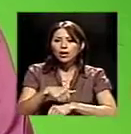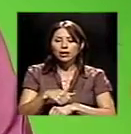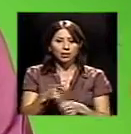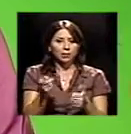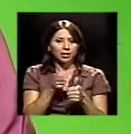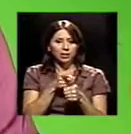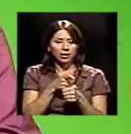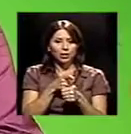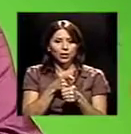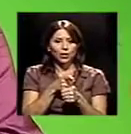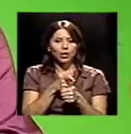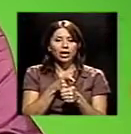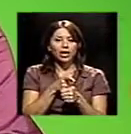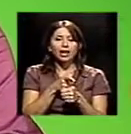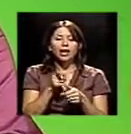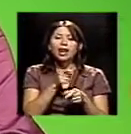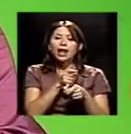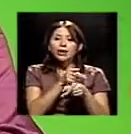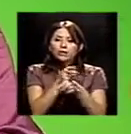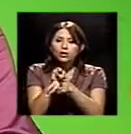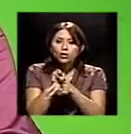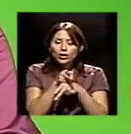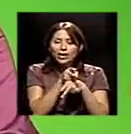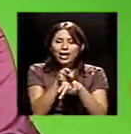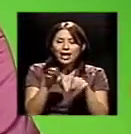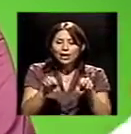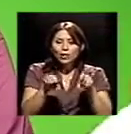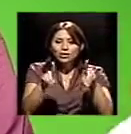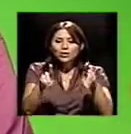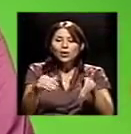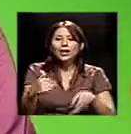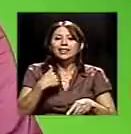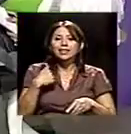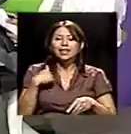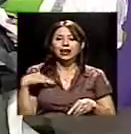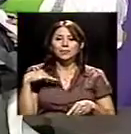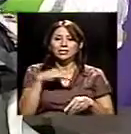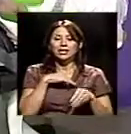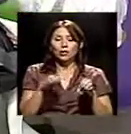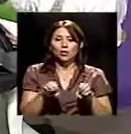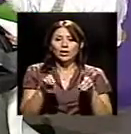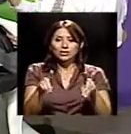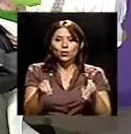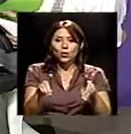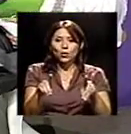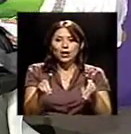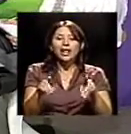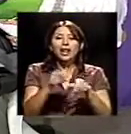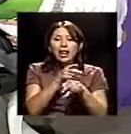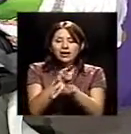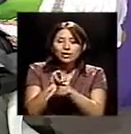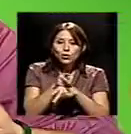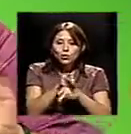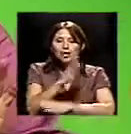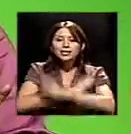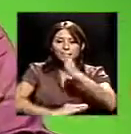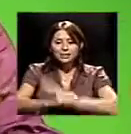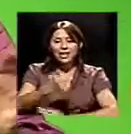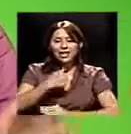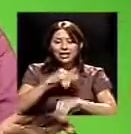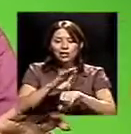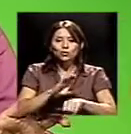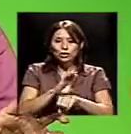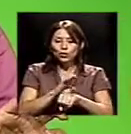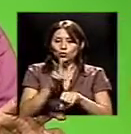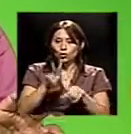desde en educación la tiene el Ministerio de Educación. La rectoría en discapacidad la tiene el Consejo. Sí, pero son